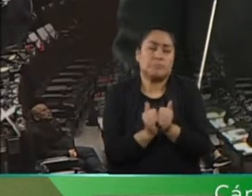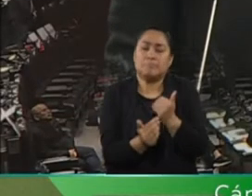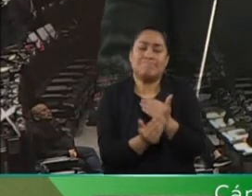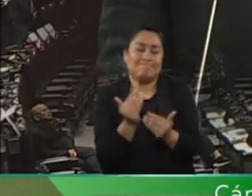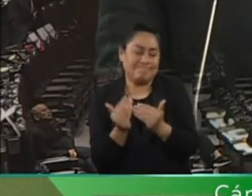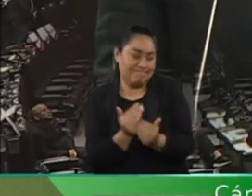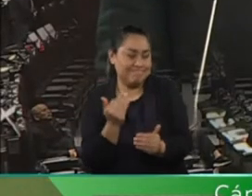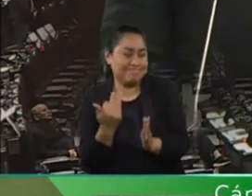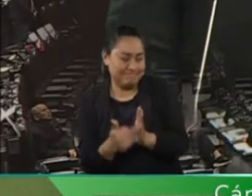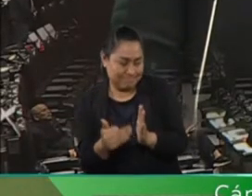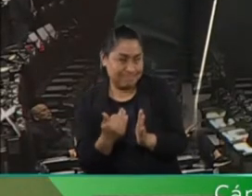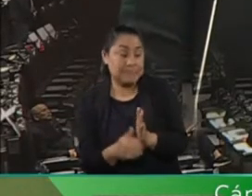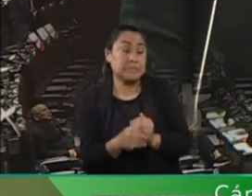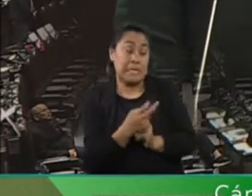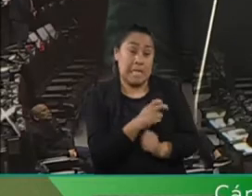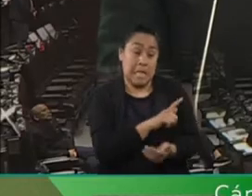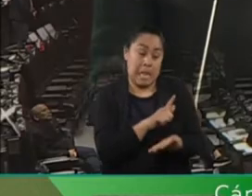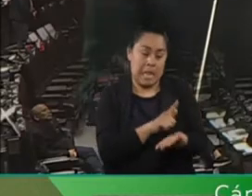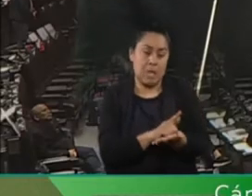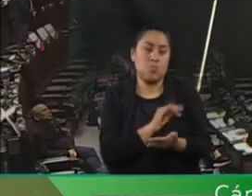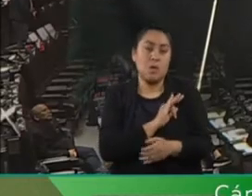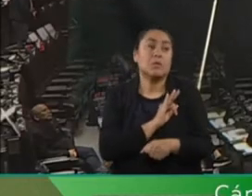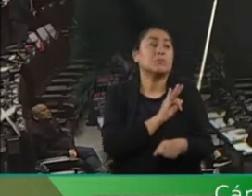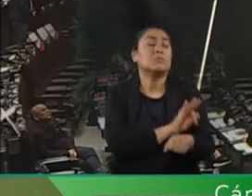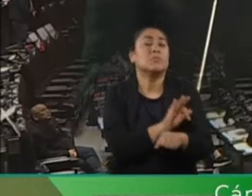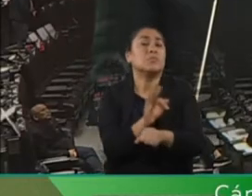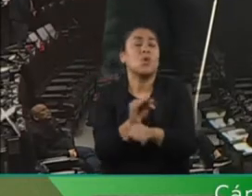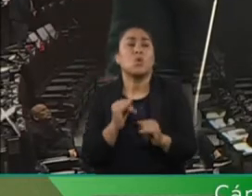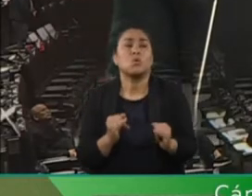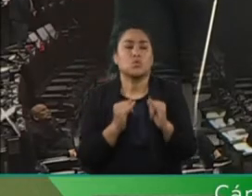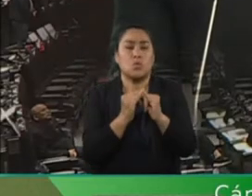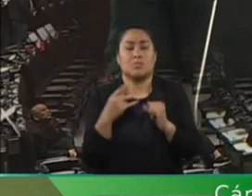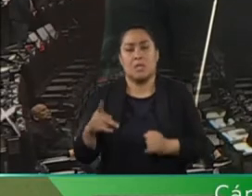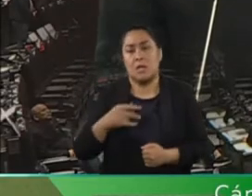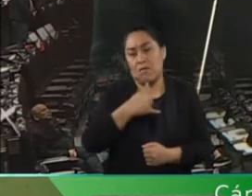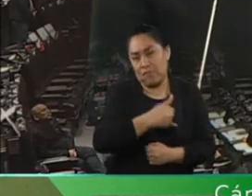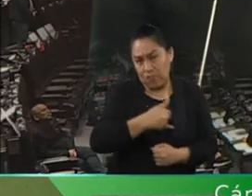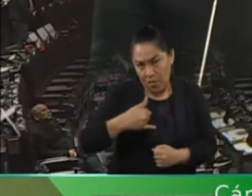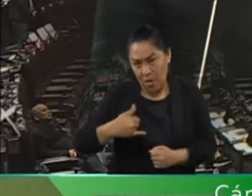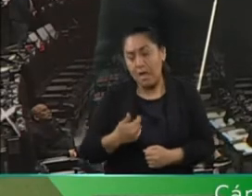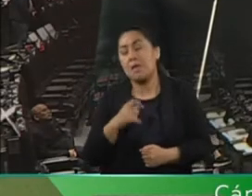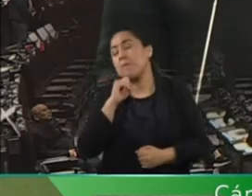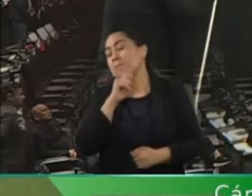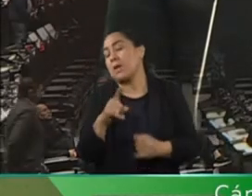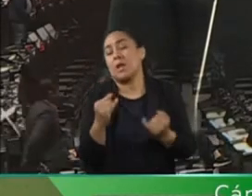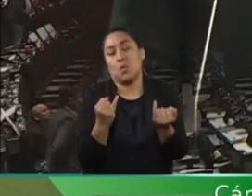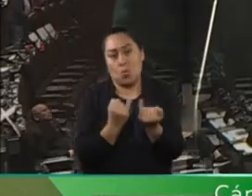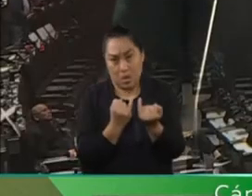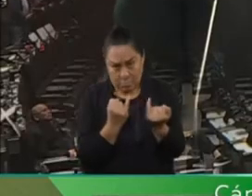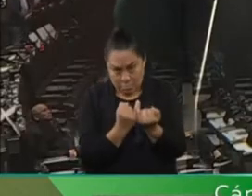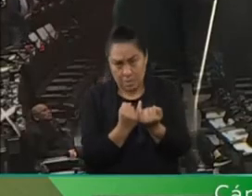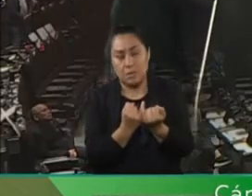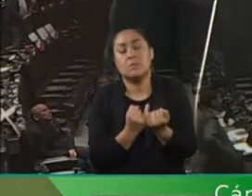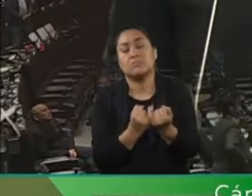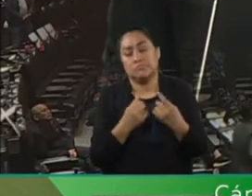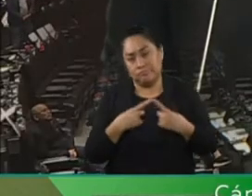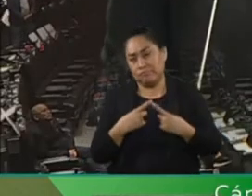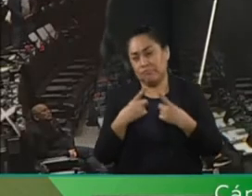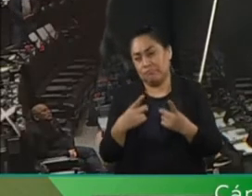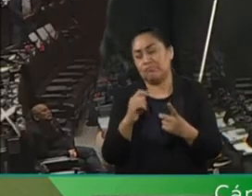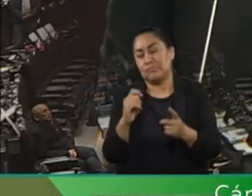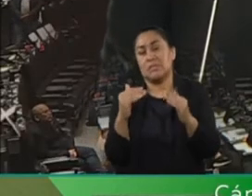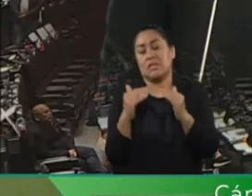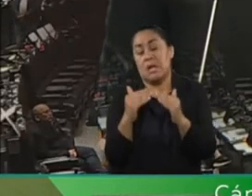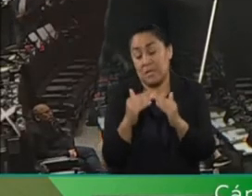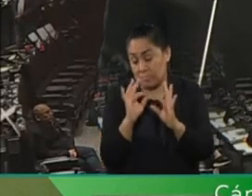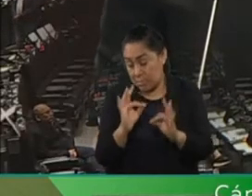reforma fortalece las capacidades institucionales del Infonavit y al mismo tiempo actualiza esa política de vivienda a